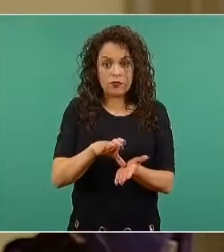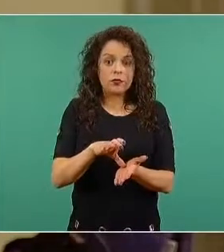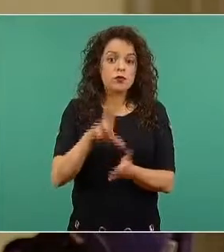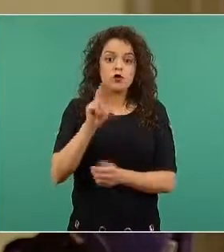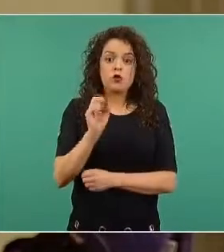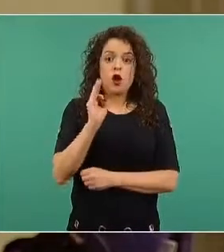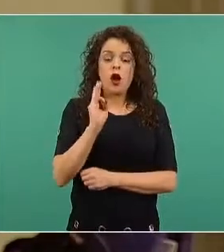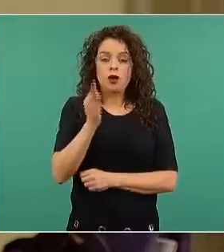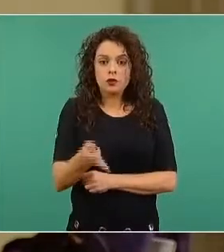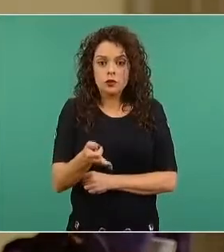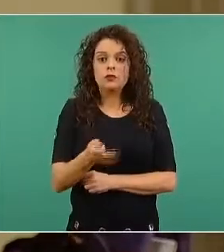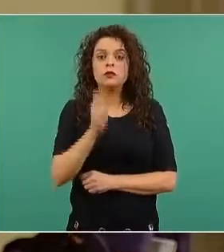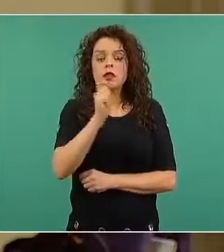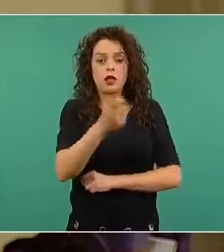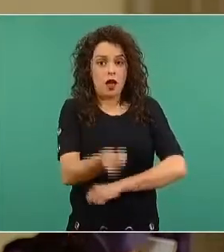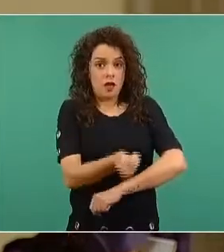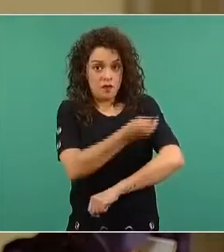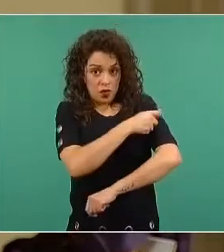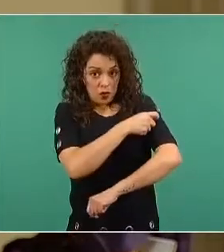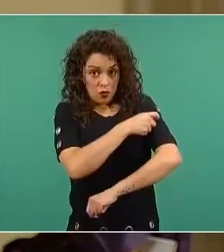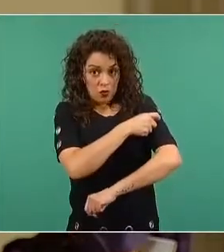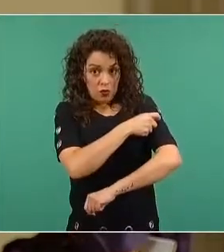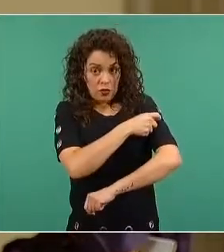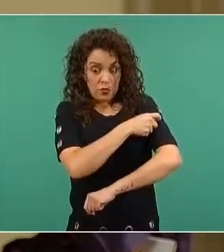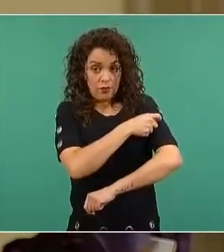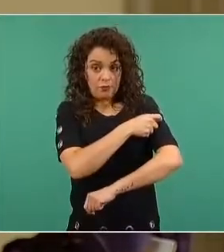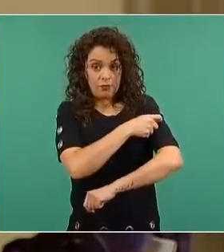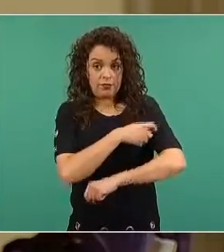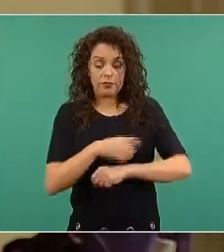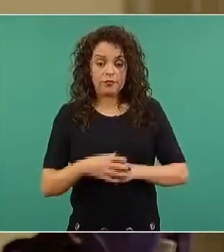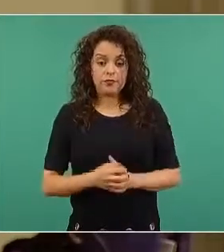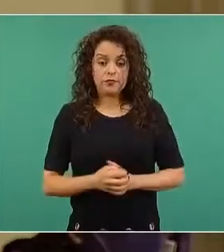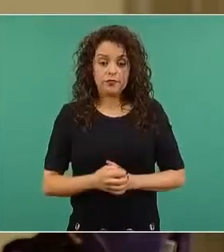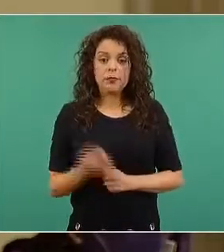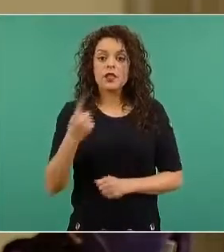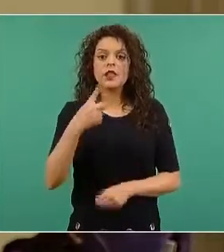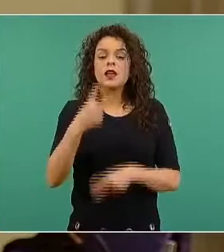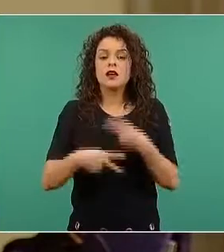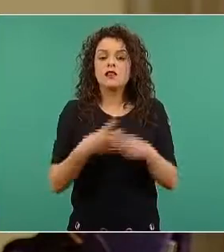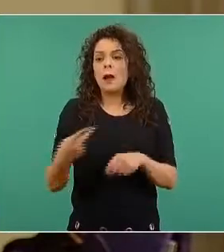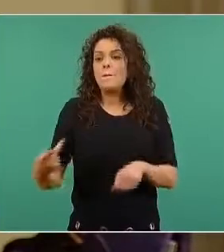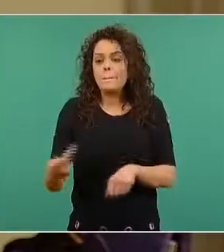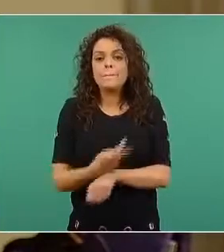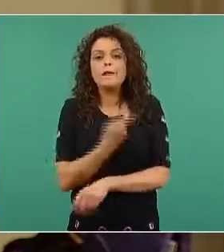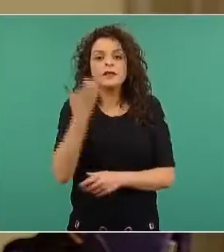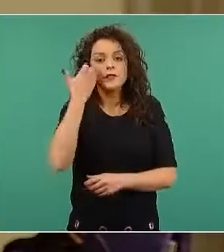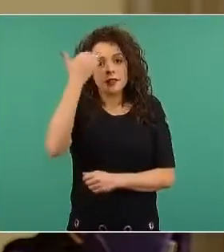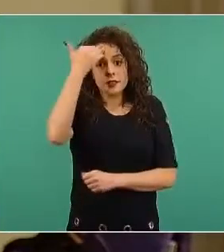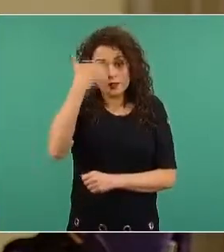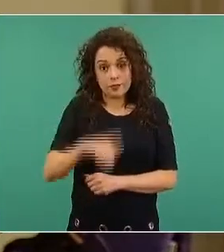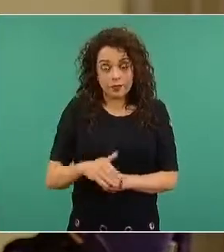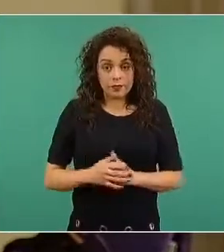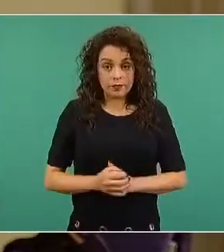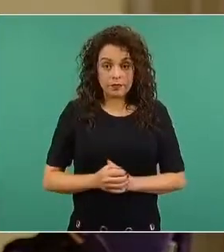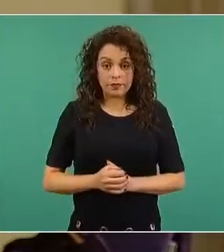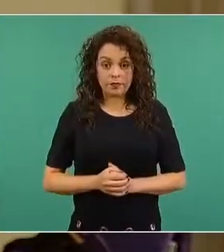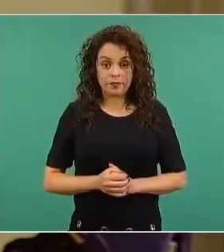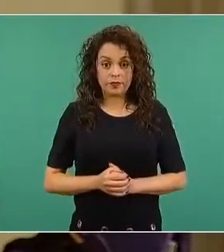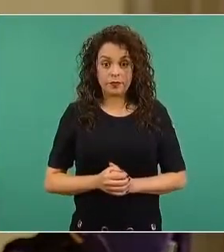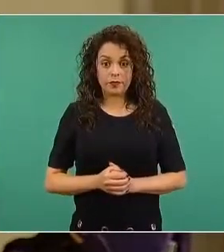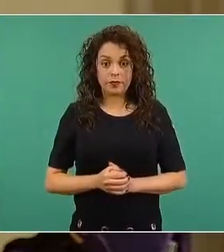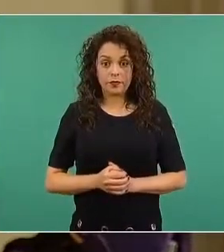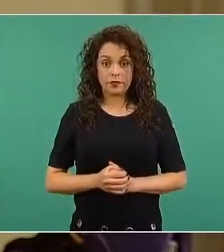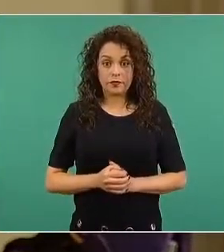la aplicación de la vacuna, ¿qué es lo que va a suceder? ¿Va a estar condicionado que sea entregado